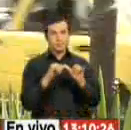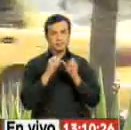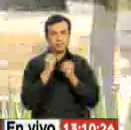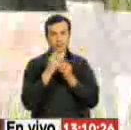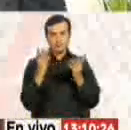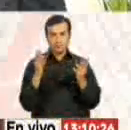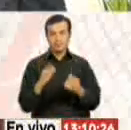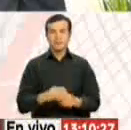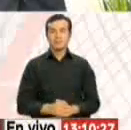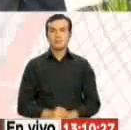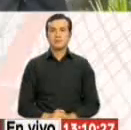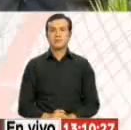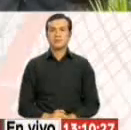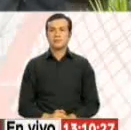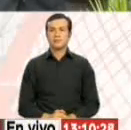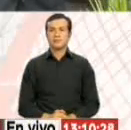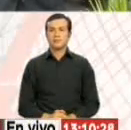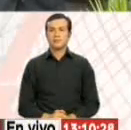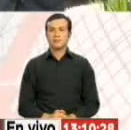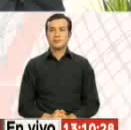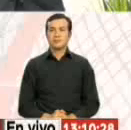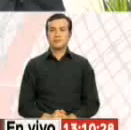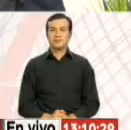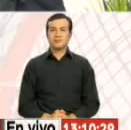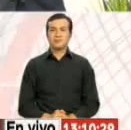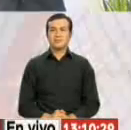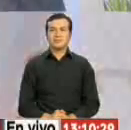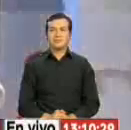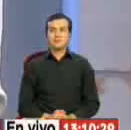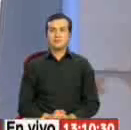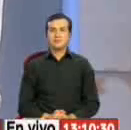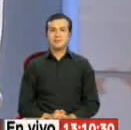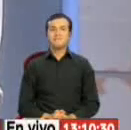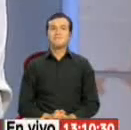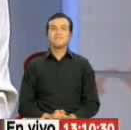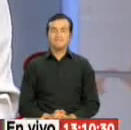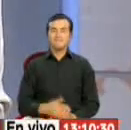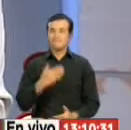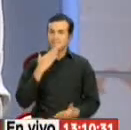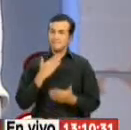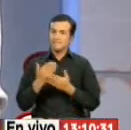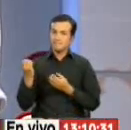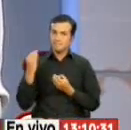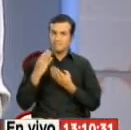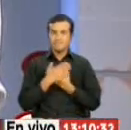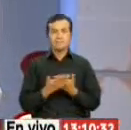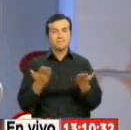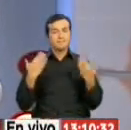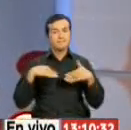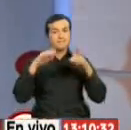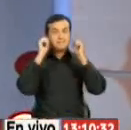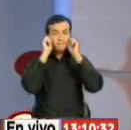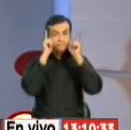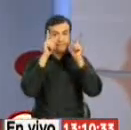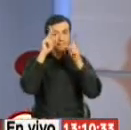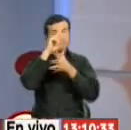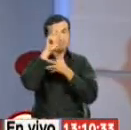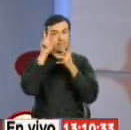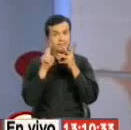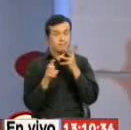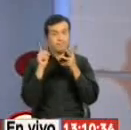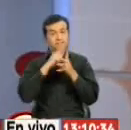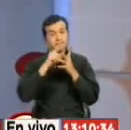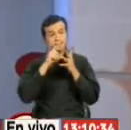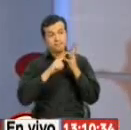corte constitucional muy buenas tardes sansó compañero álex ya no es por ese informe estaremos pendientes de otras reacciones y de